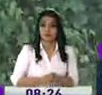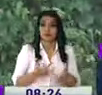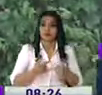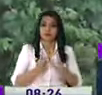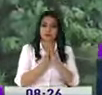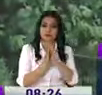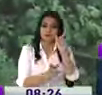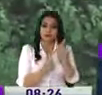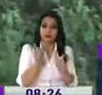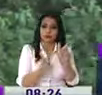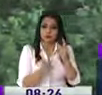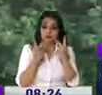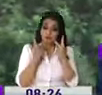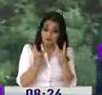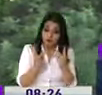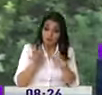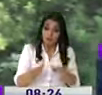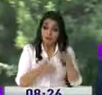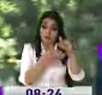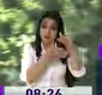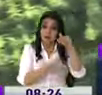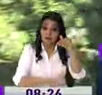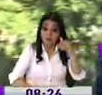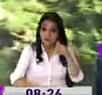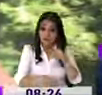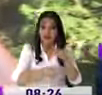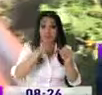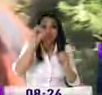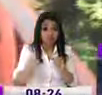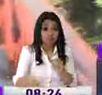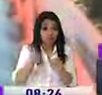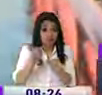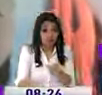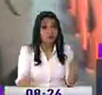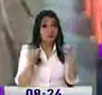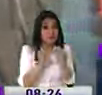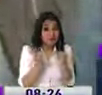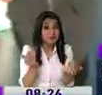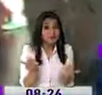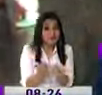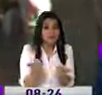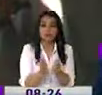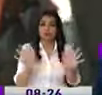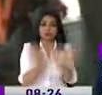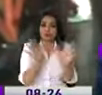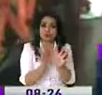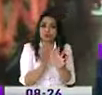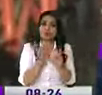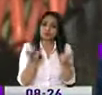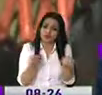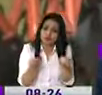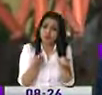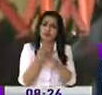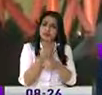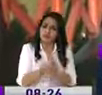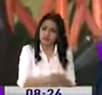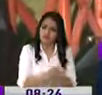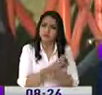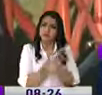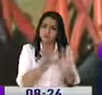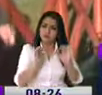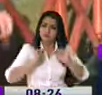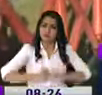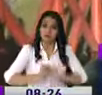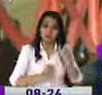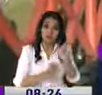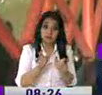ciudadanía, que si ve este tipo de quebradas en este estado, no contribuya a que sigan habiendo más basura y más inconvenientes, porque los moradores